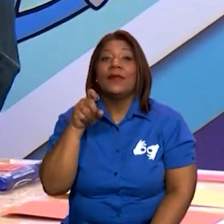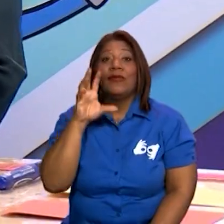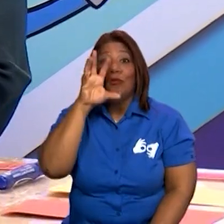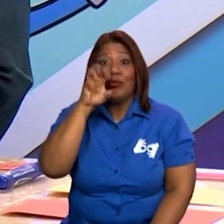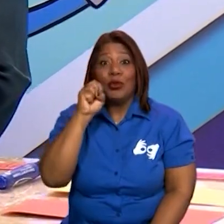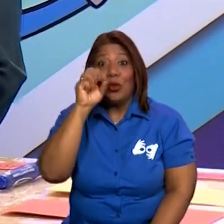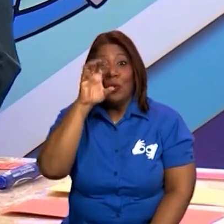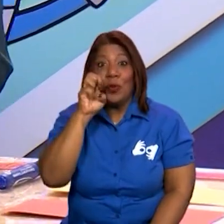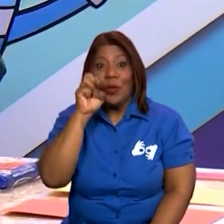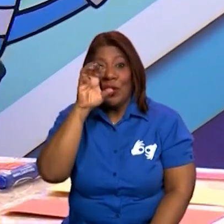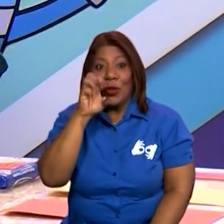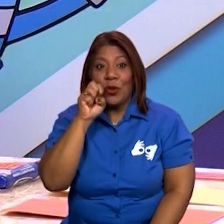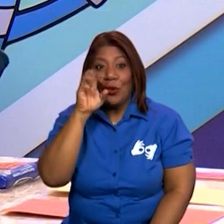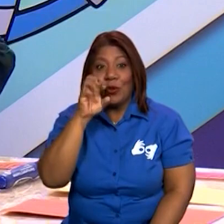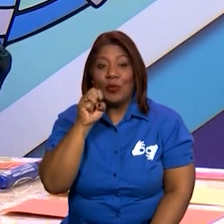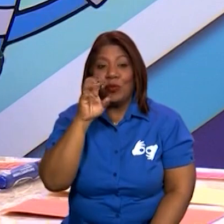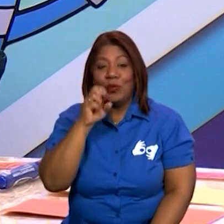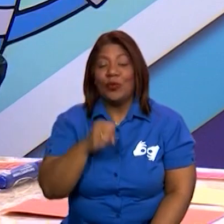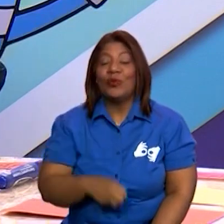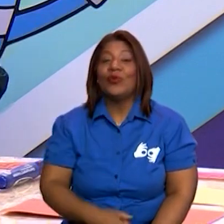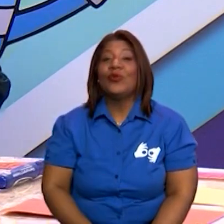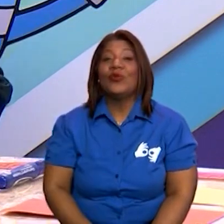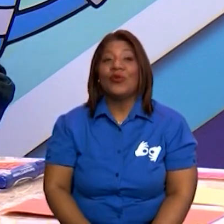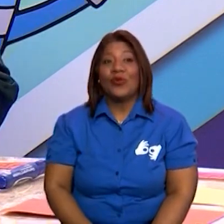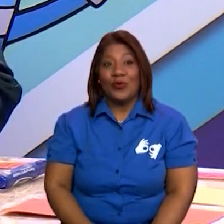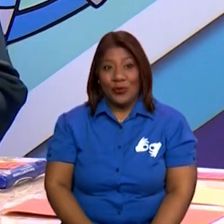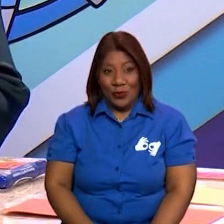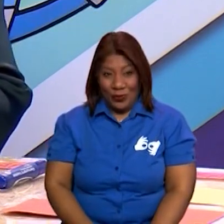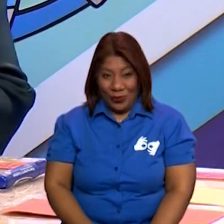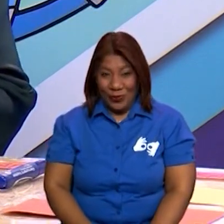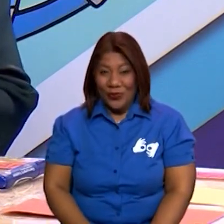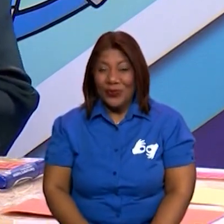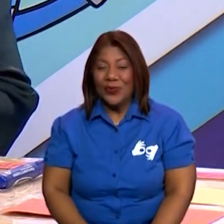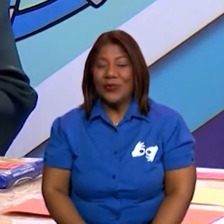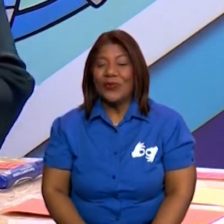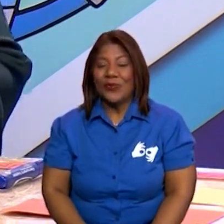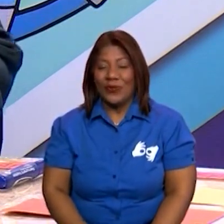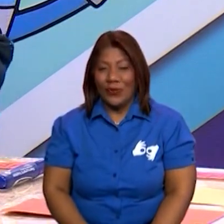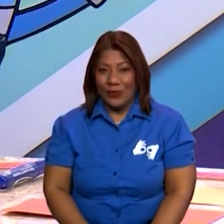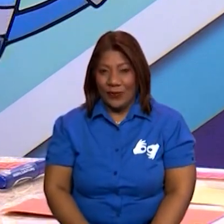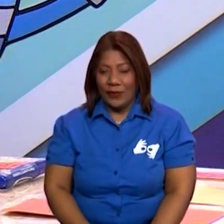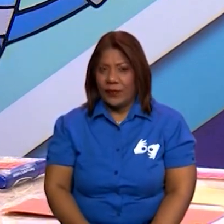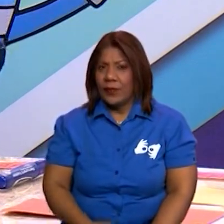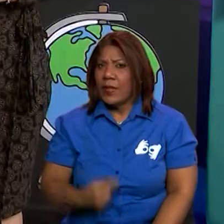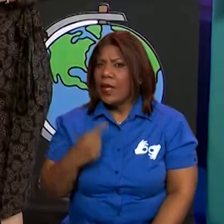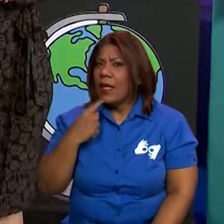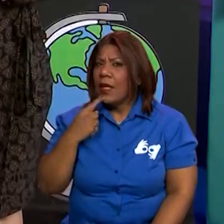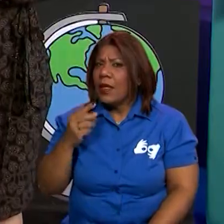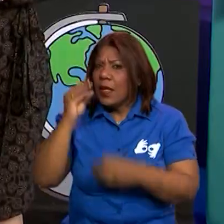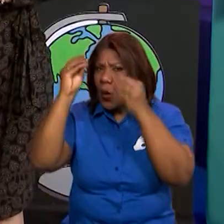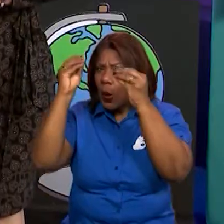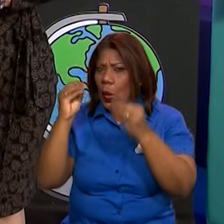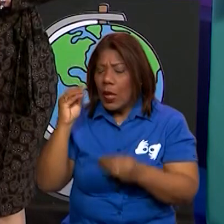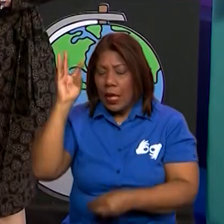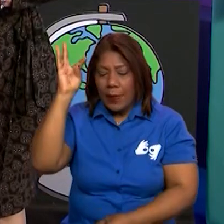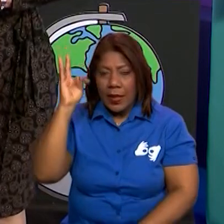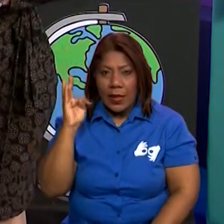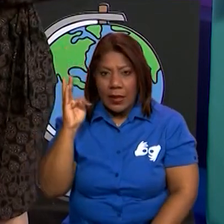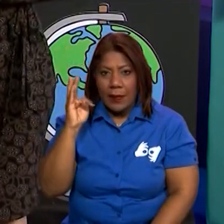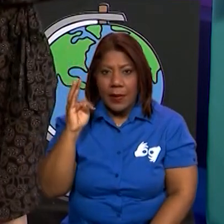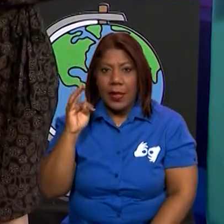perico. Ajá. El ave. Y el perro. Muy bien. ¿Qué dijo la maestra?